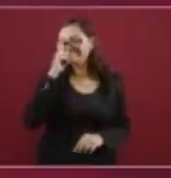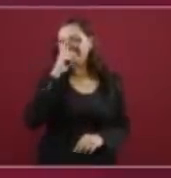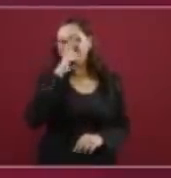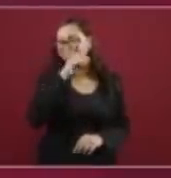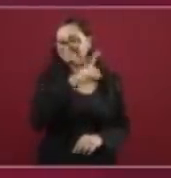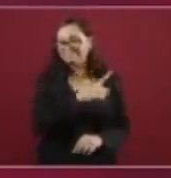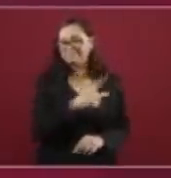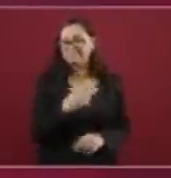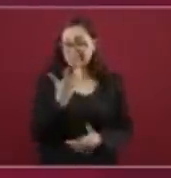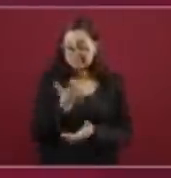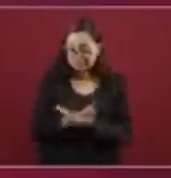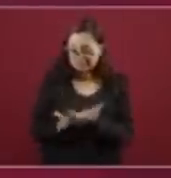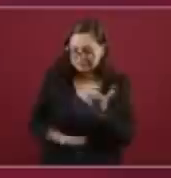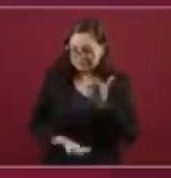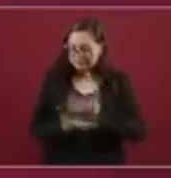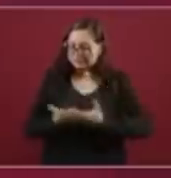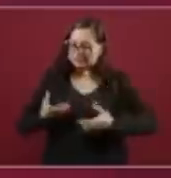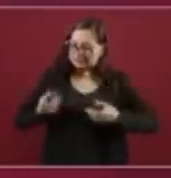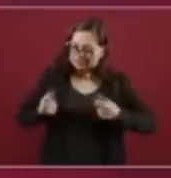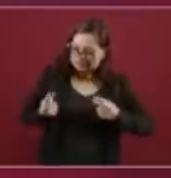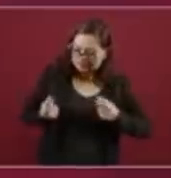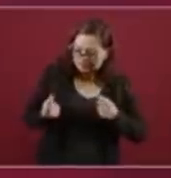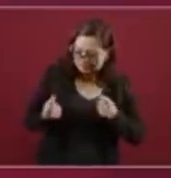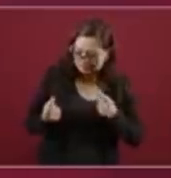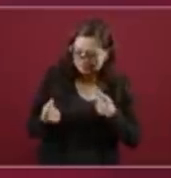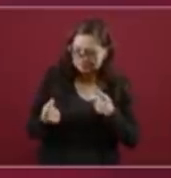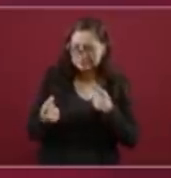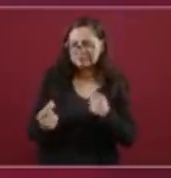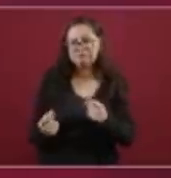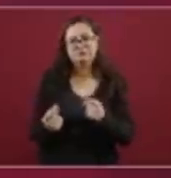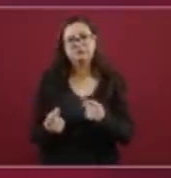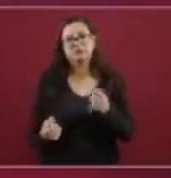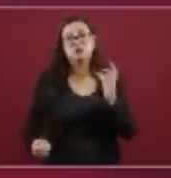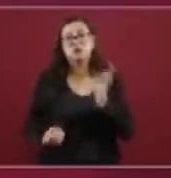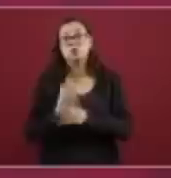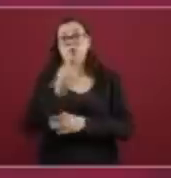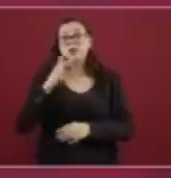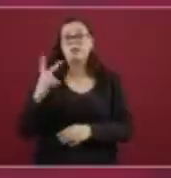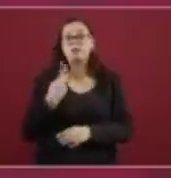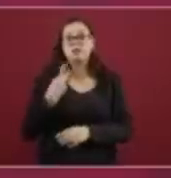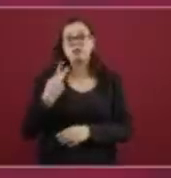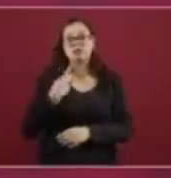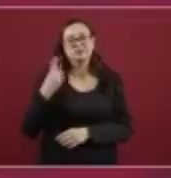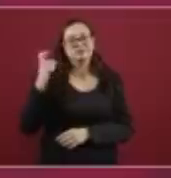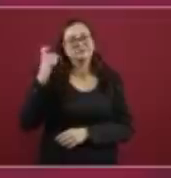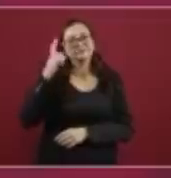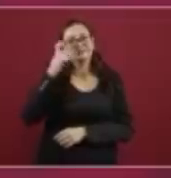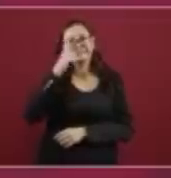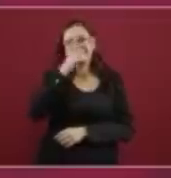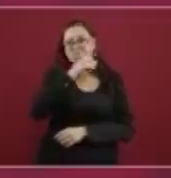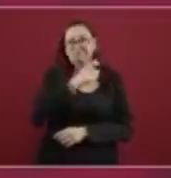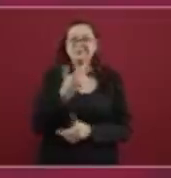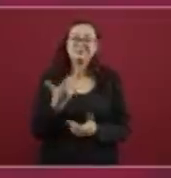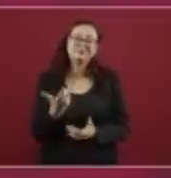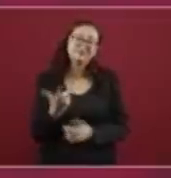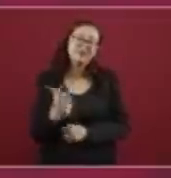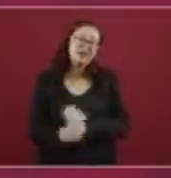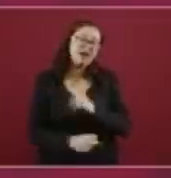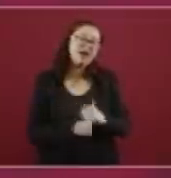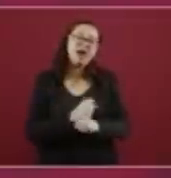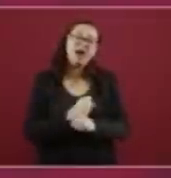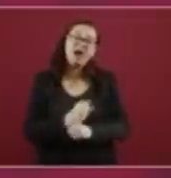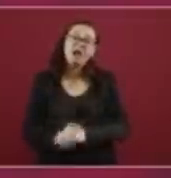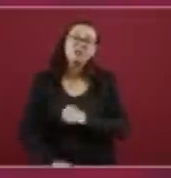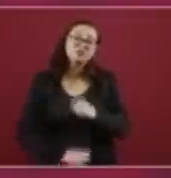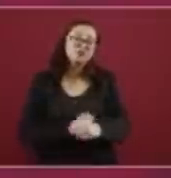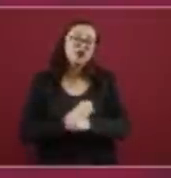la aplicación de esta nueva política después de tantos años,